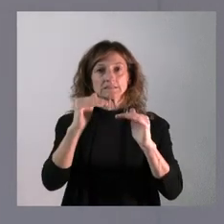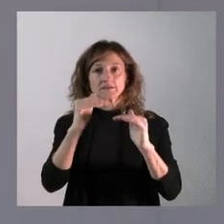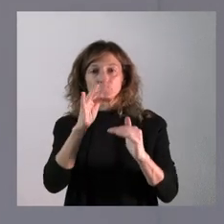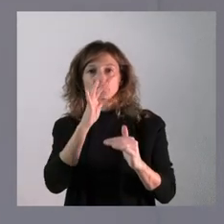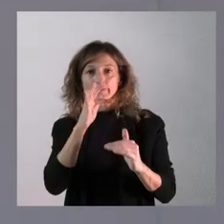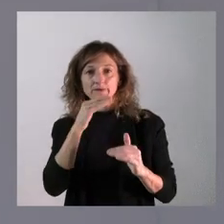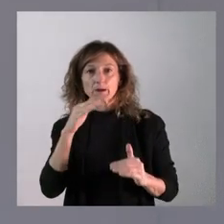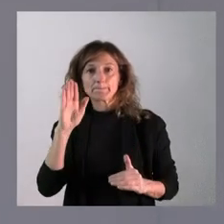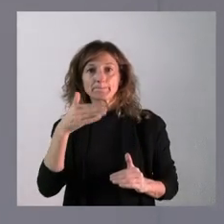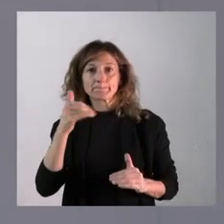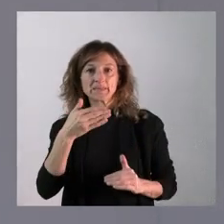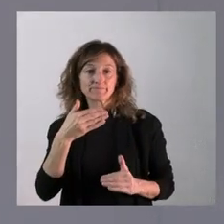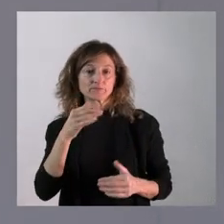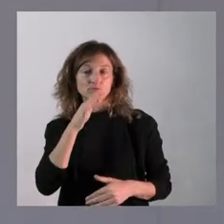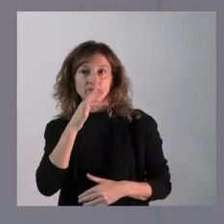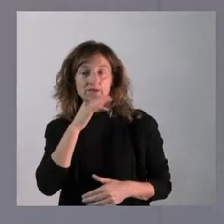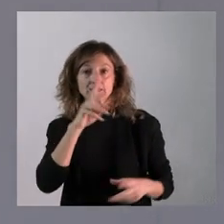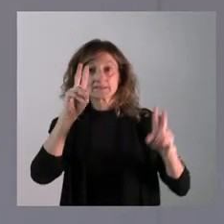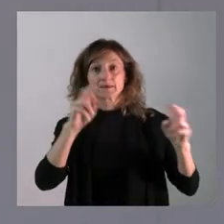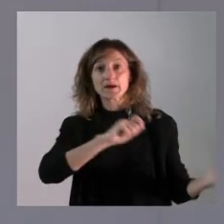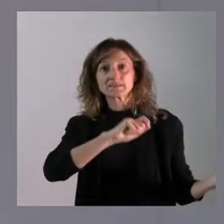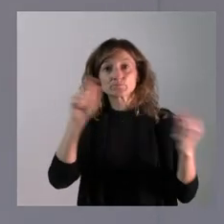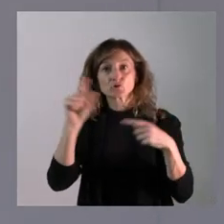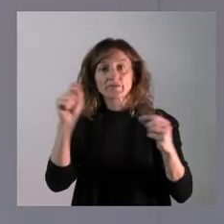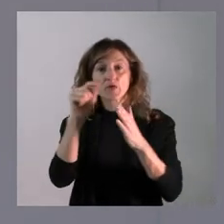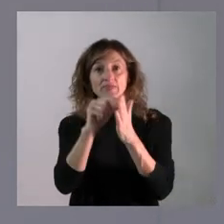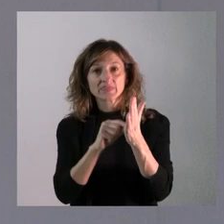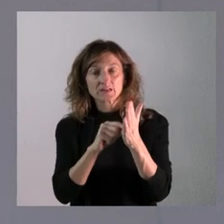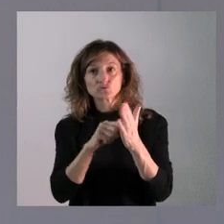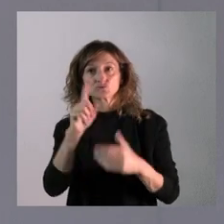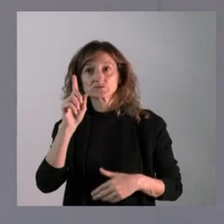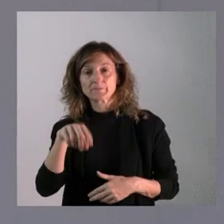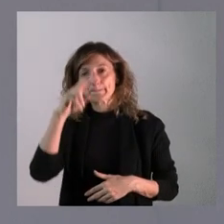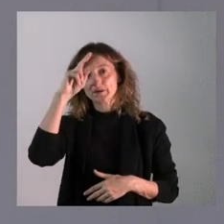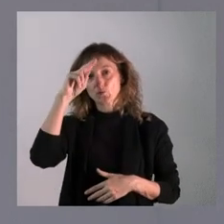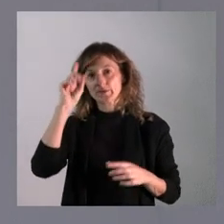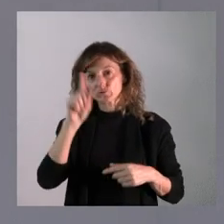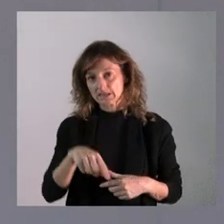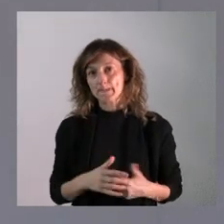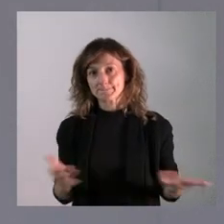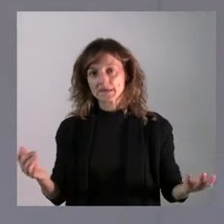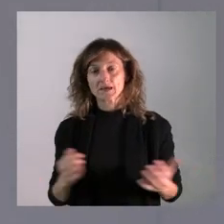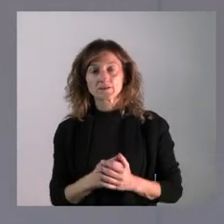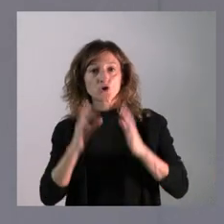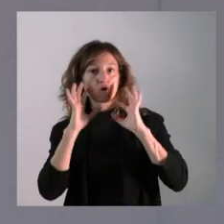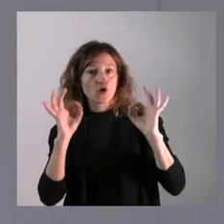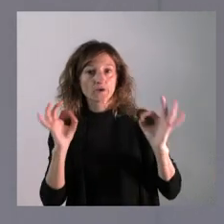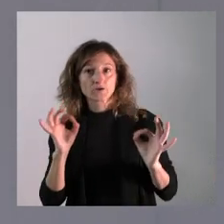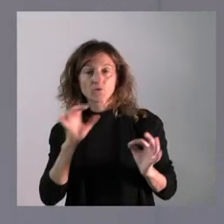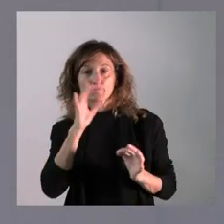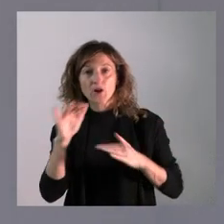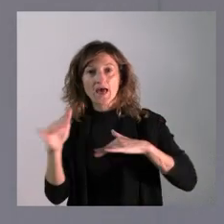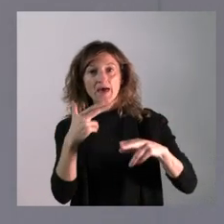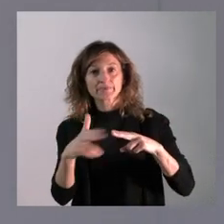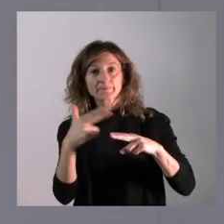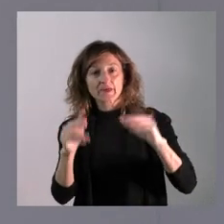pi incluimos entonces y en exportaciones Pues los datos también nos llevan a la preocupación porque lógicamente este escenario de menos actividad